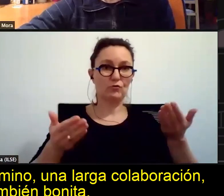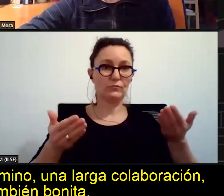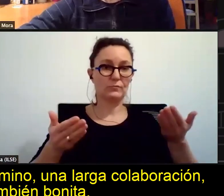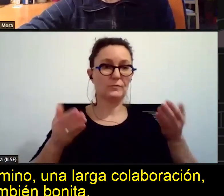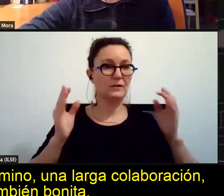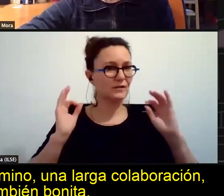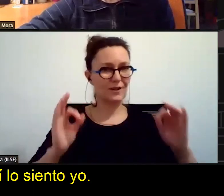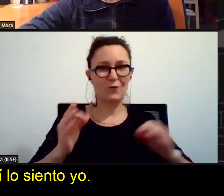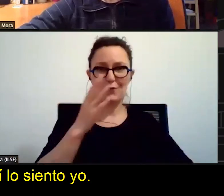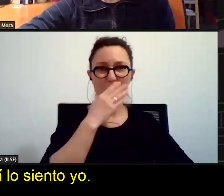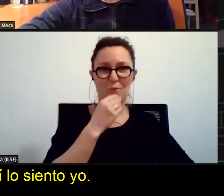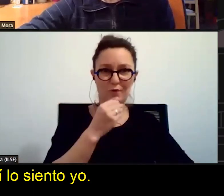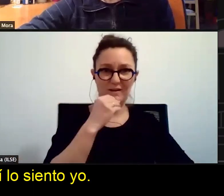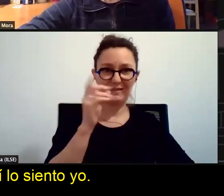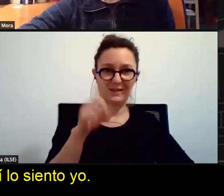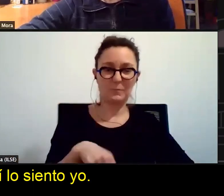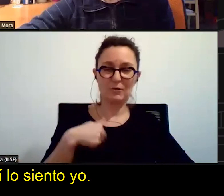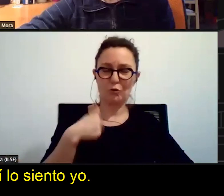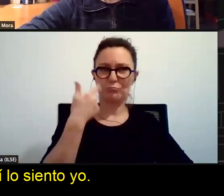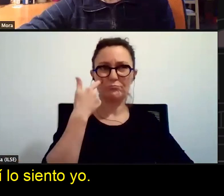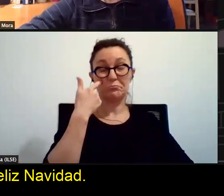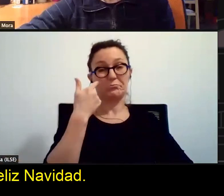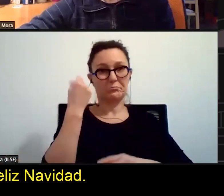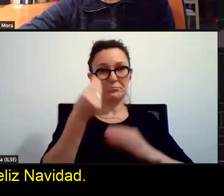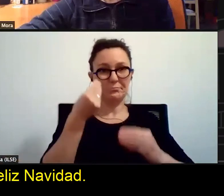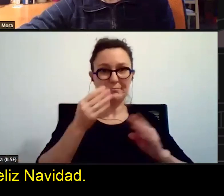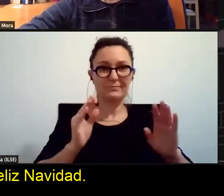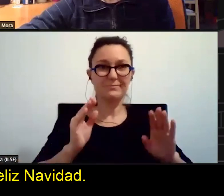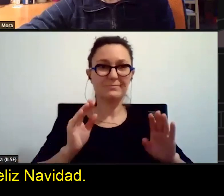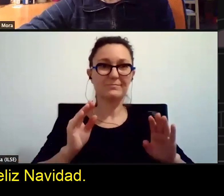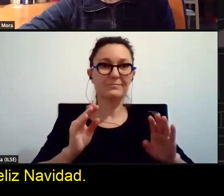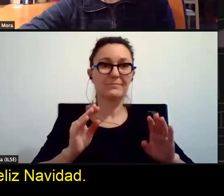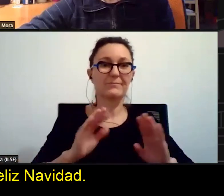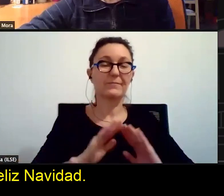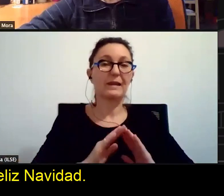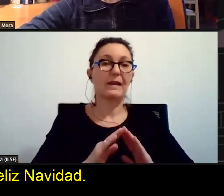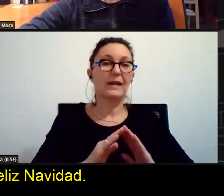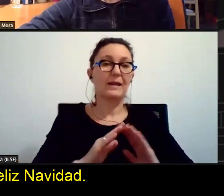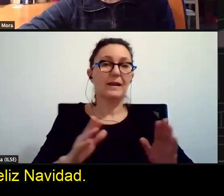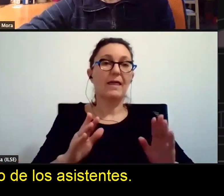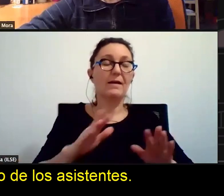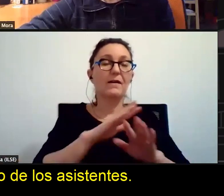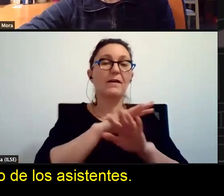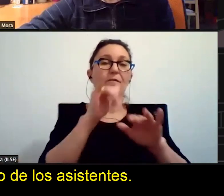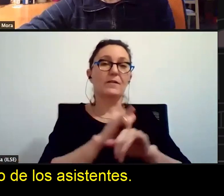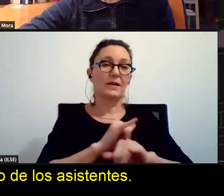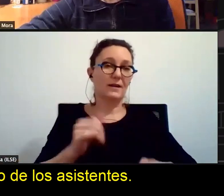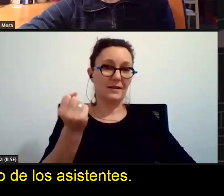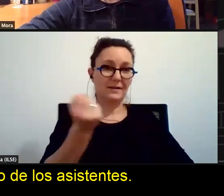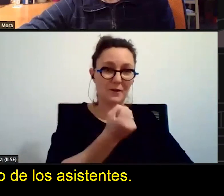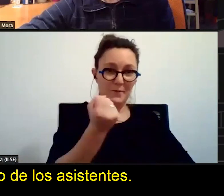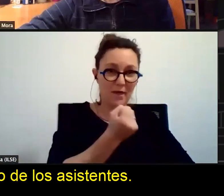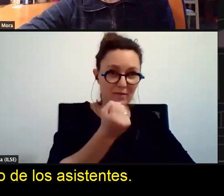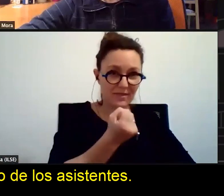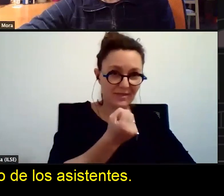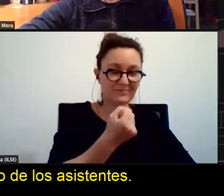bonita, por lo menos así lo siento yo. Y pues que tengáis feliz Navidad. Voy a